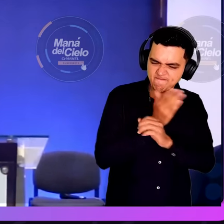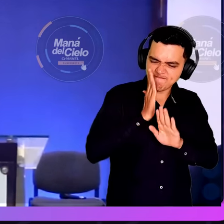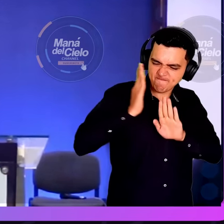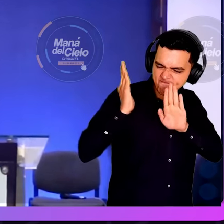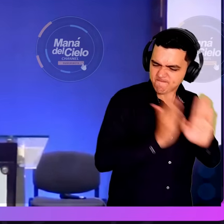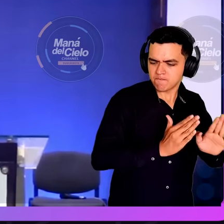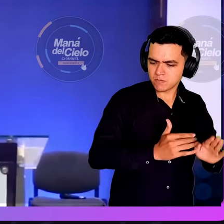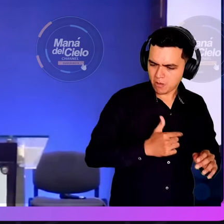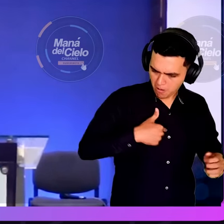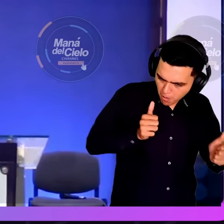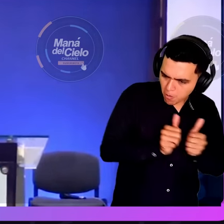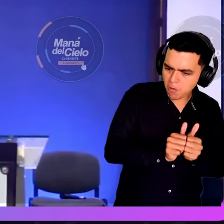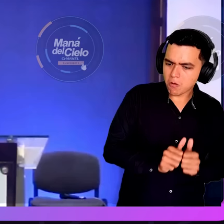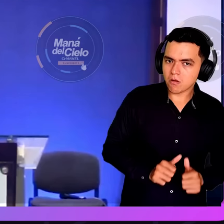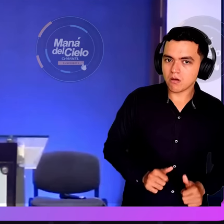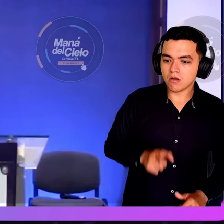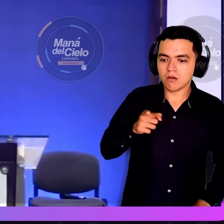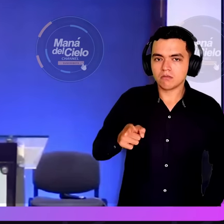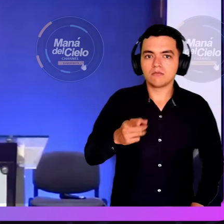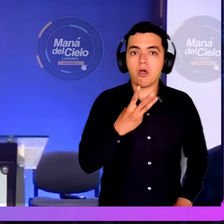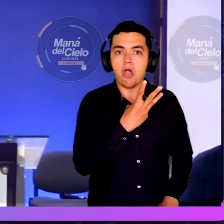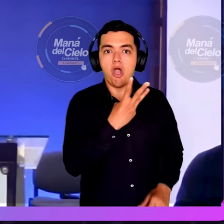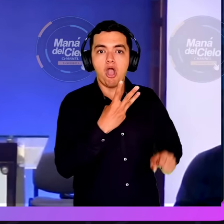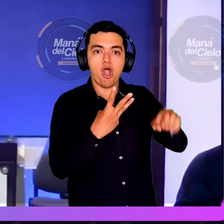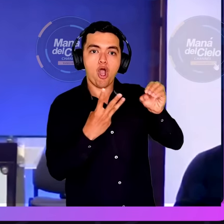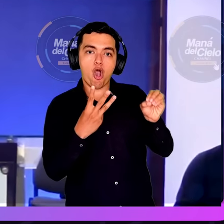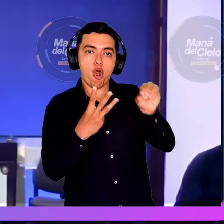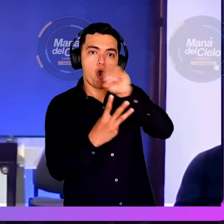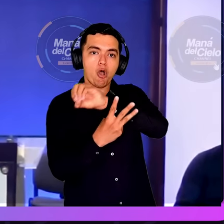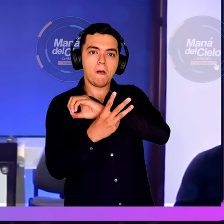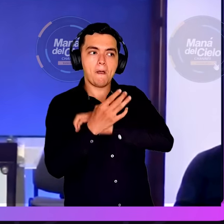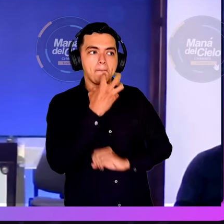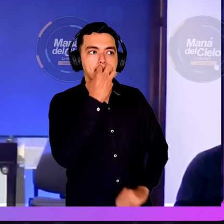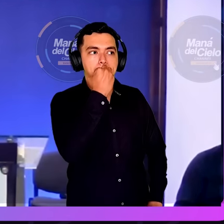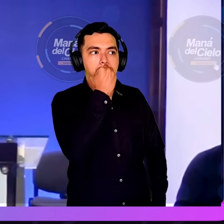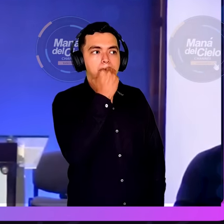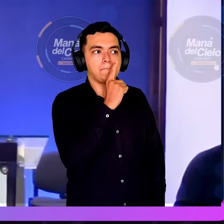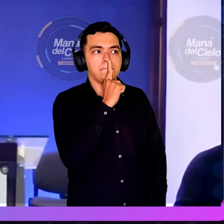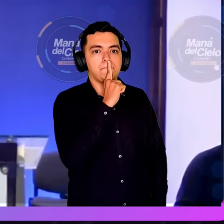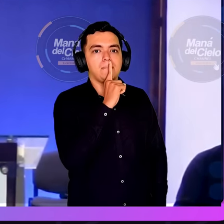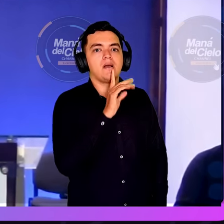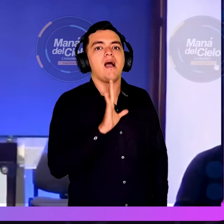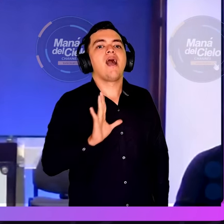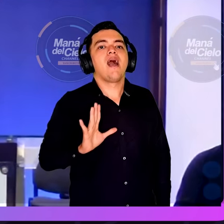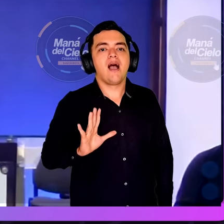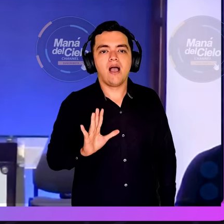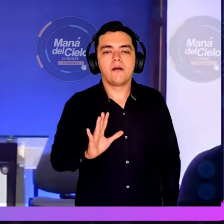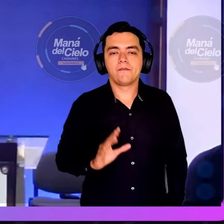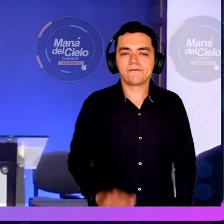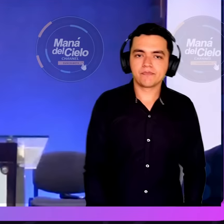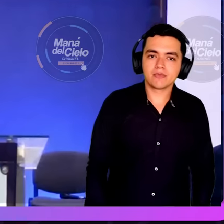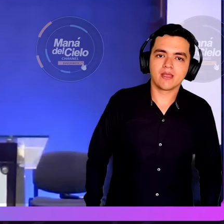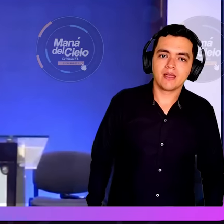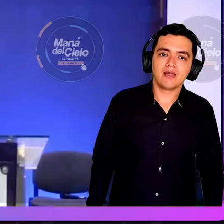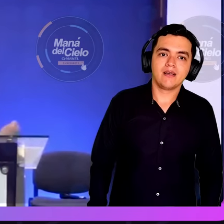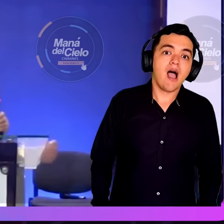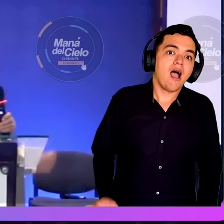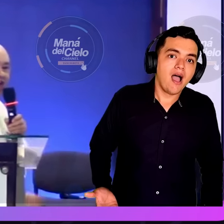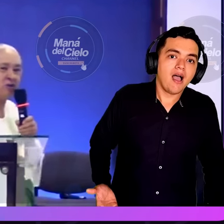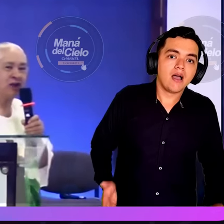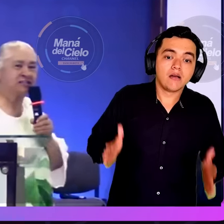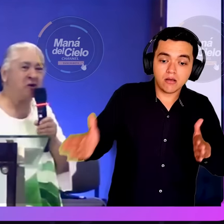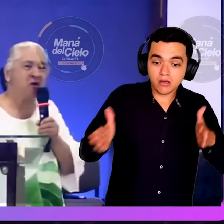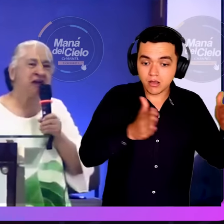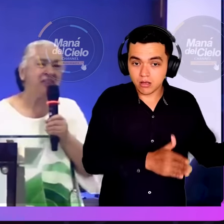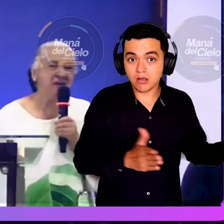Dios te escucha, usted se escucha. Que se lo digan a uno, bien, Dios, pero que Dios mismo lo testifique, por favor. Si Él es el que conoce